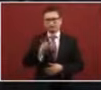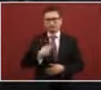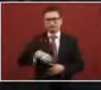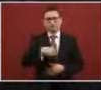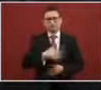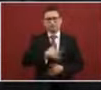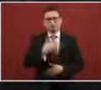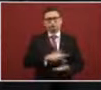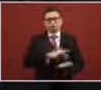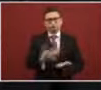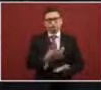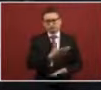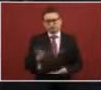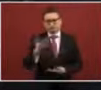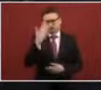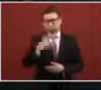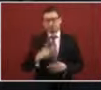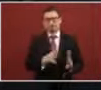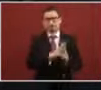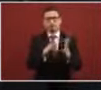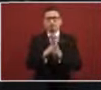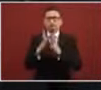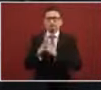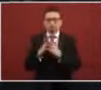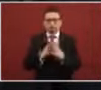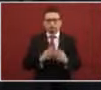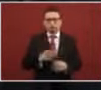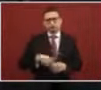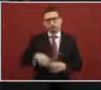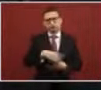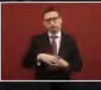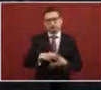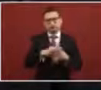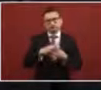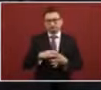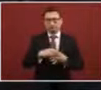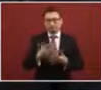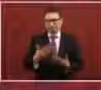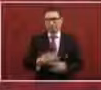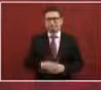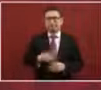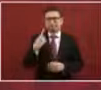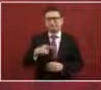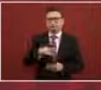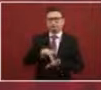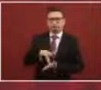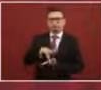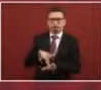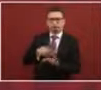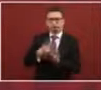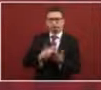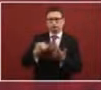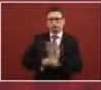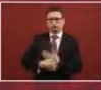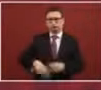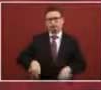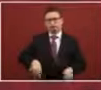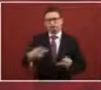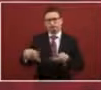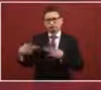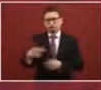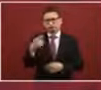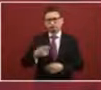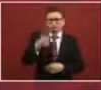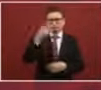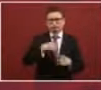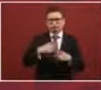agradecemos la gran participación y la gran solidaridad que tuvo la ciudadanía hacia este proyecto, hacia esta subasta,